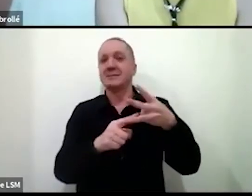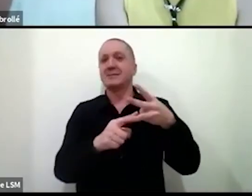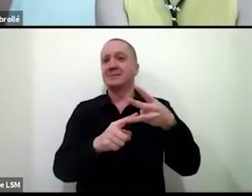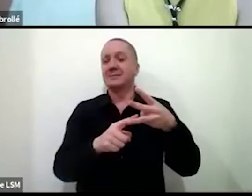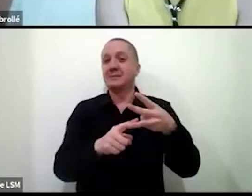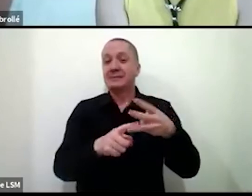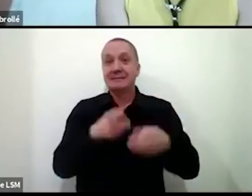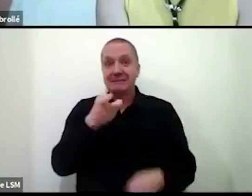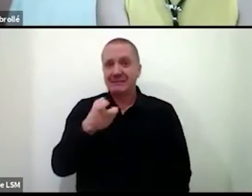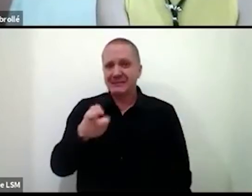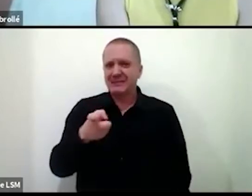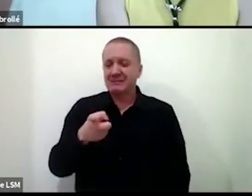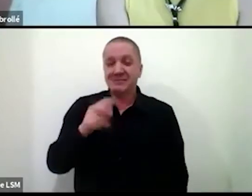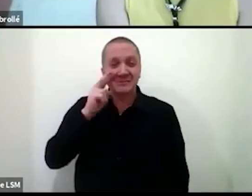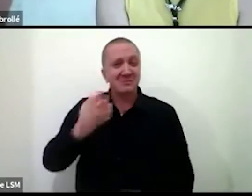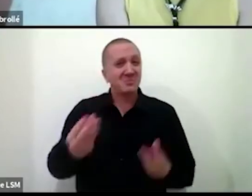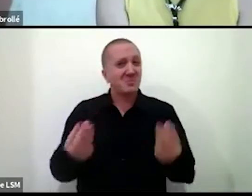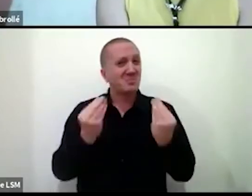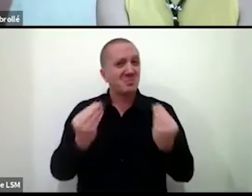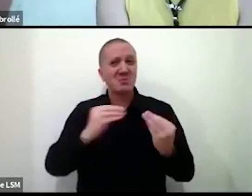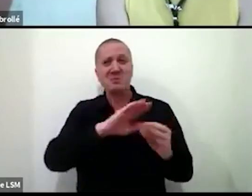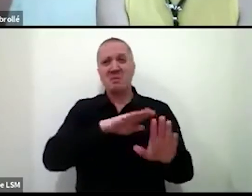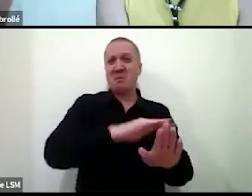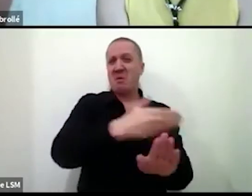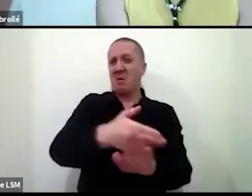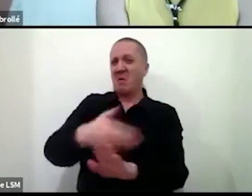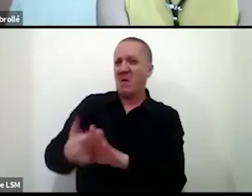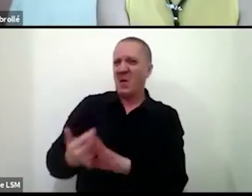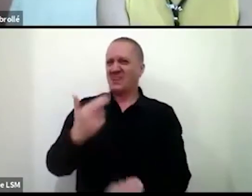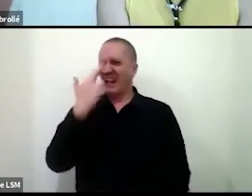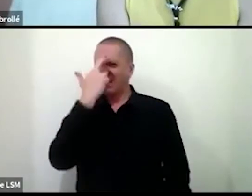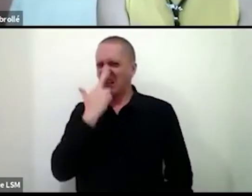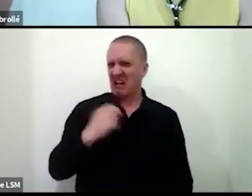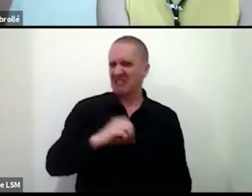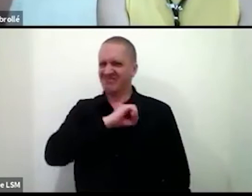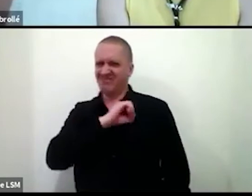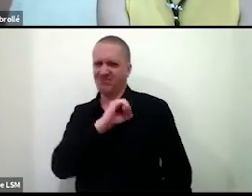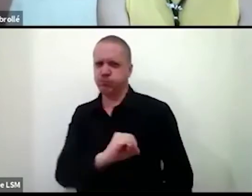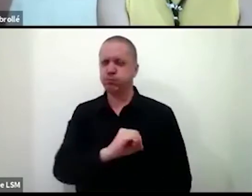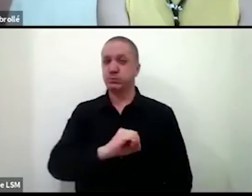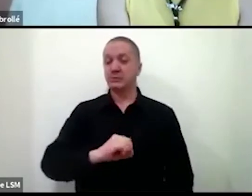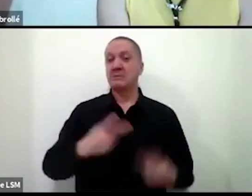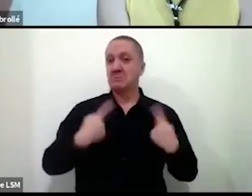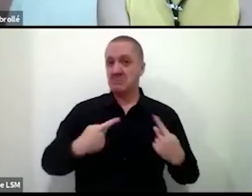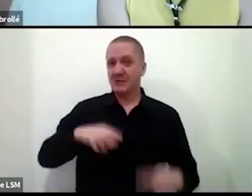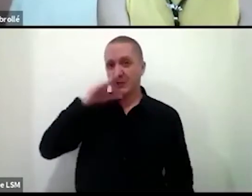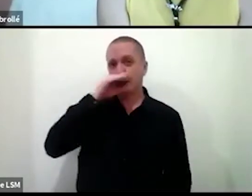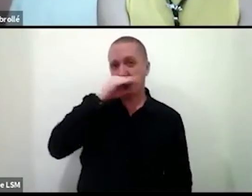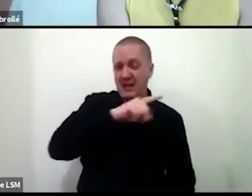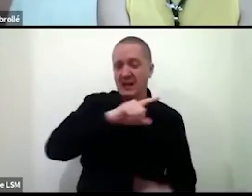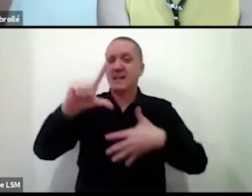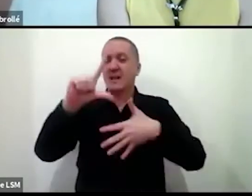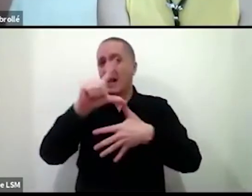ola antirracista y anticlasista, y el pronunciamiento de las comunidades negras y las comunidades latinas y